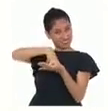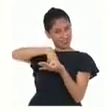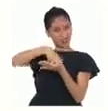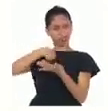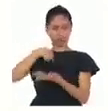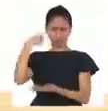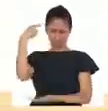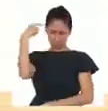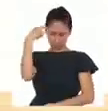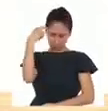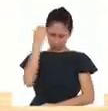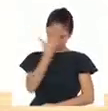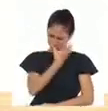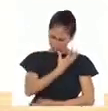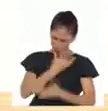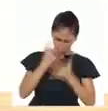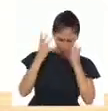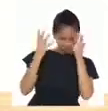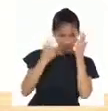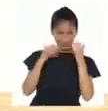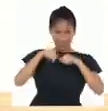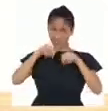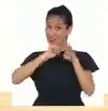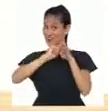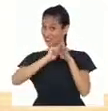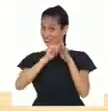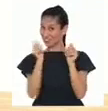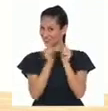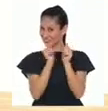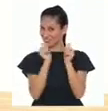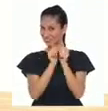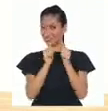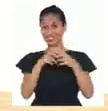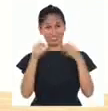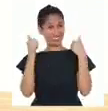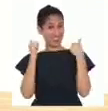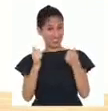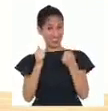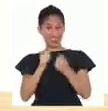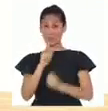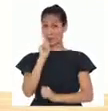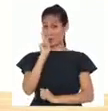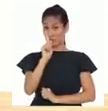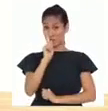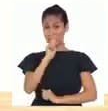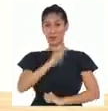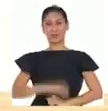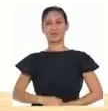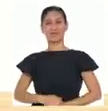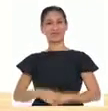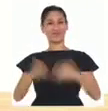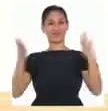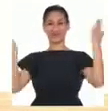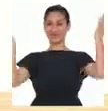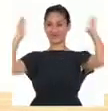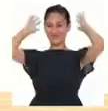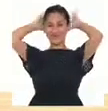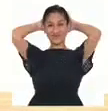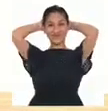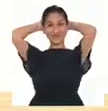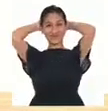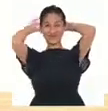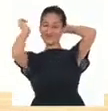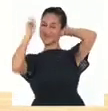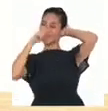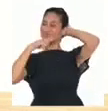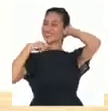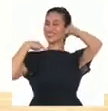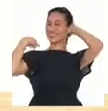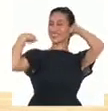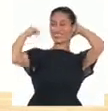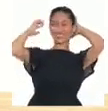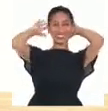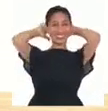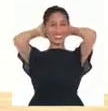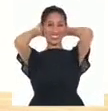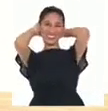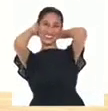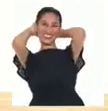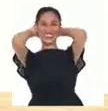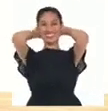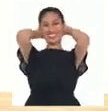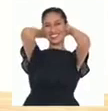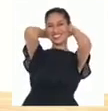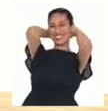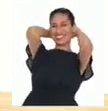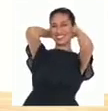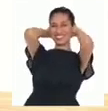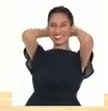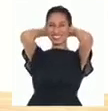triste. Ahora lo vamos a hacer juntos. Bien, entonces estoy en posición 1 y voy a estar feliz. Voy a usar los brazos quizás para agregar y voy a sonreír. Me quedo